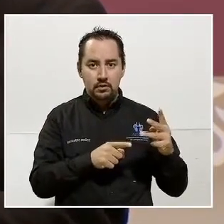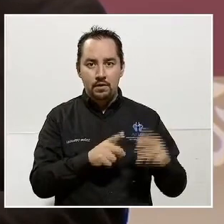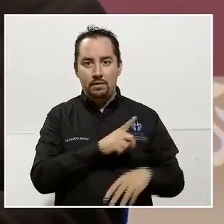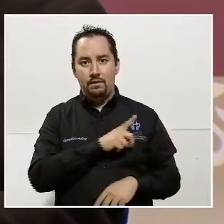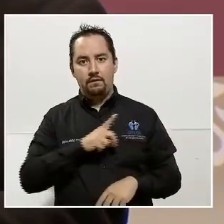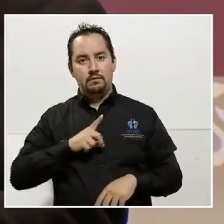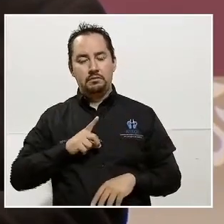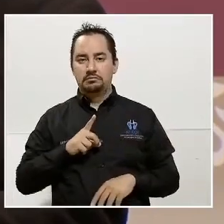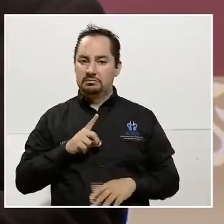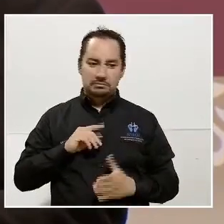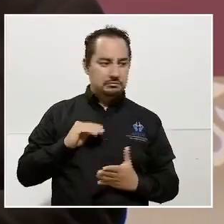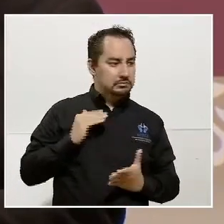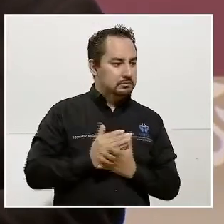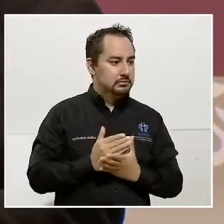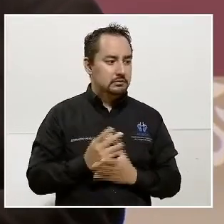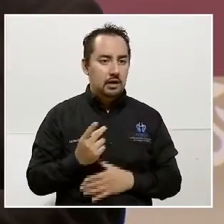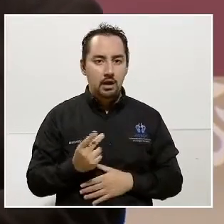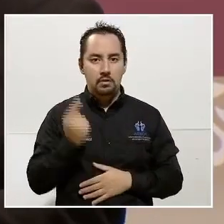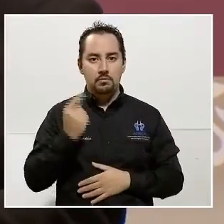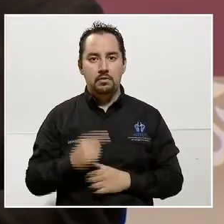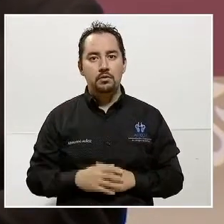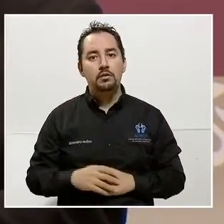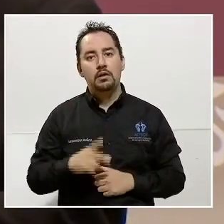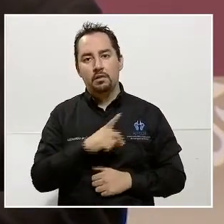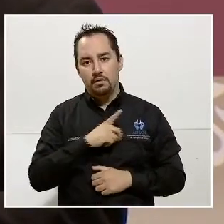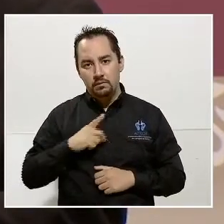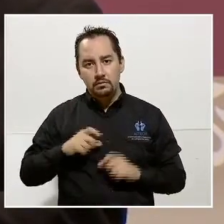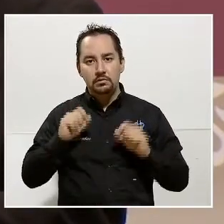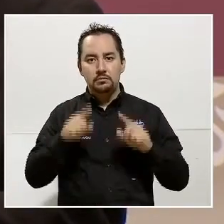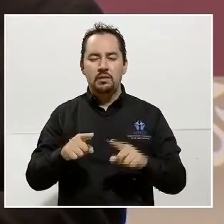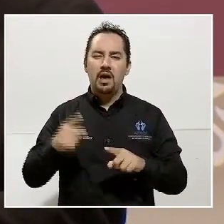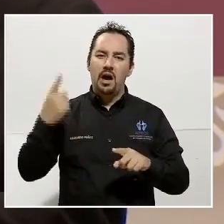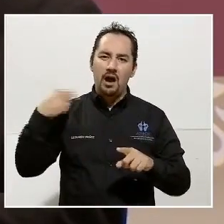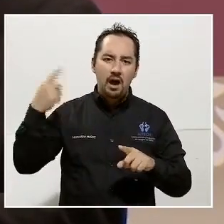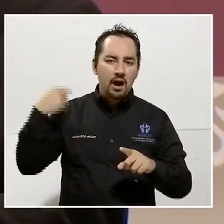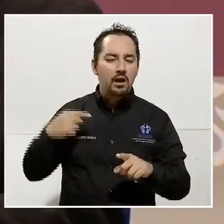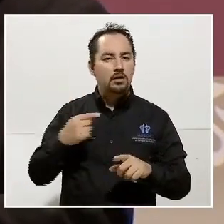de manera inmediata e investigada desde hace décadas.